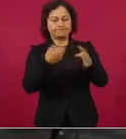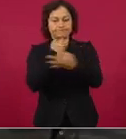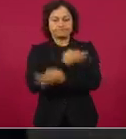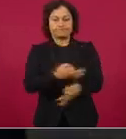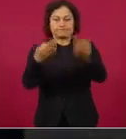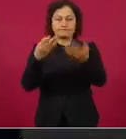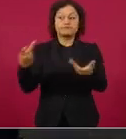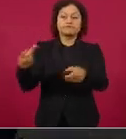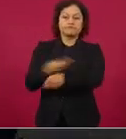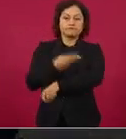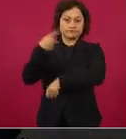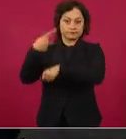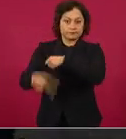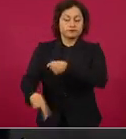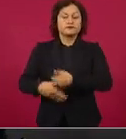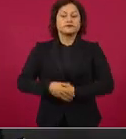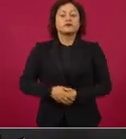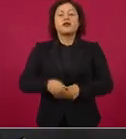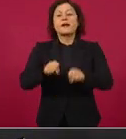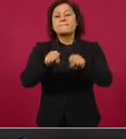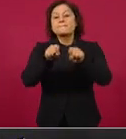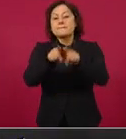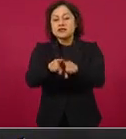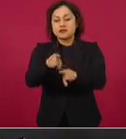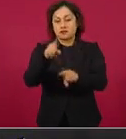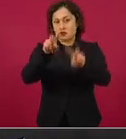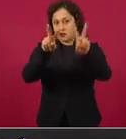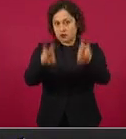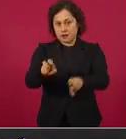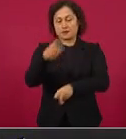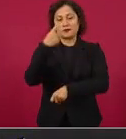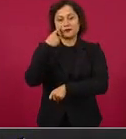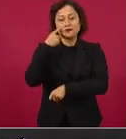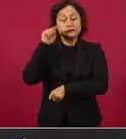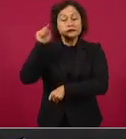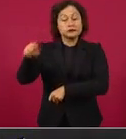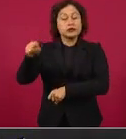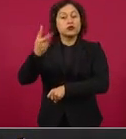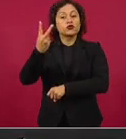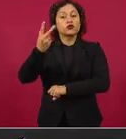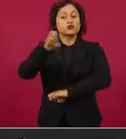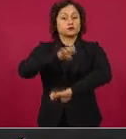a ello, presidente, hay dos empresas